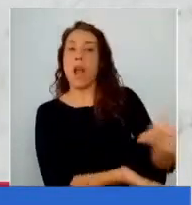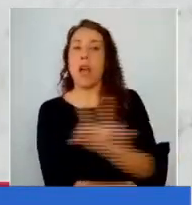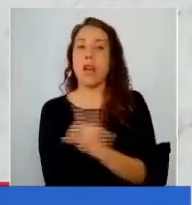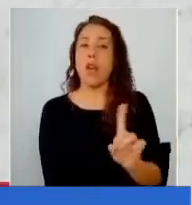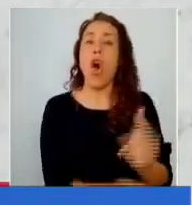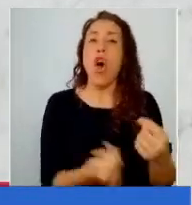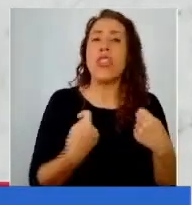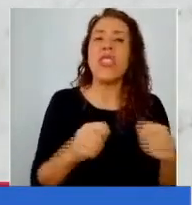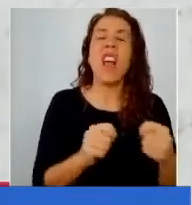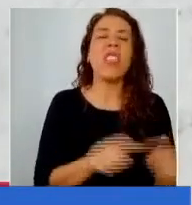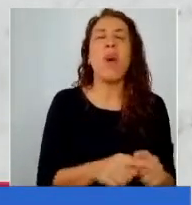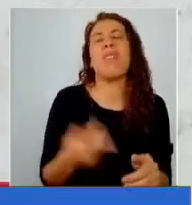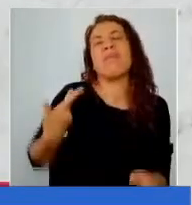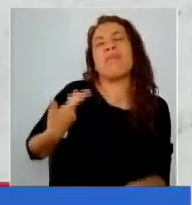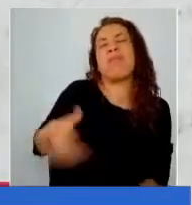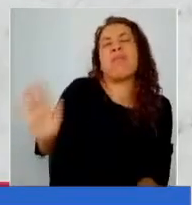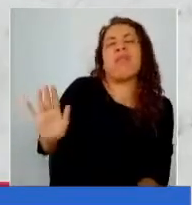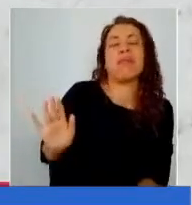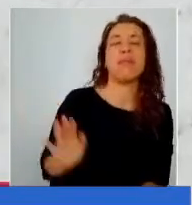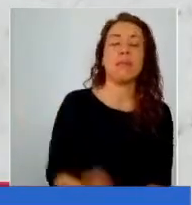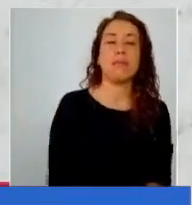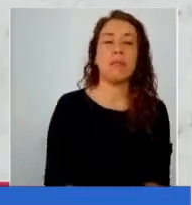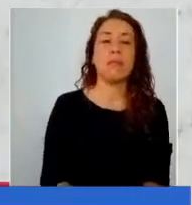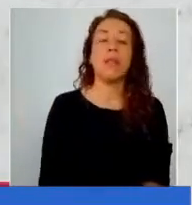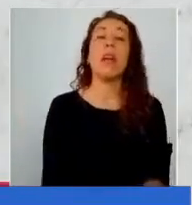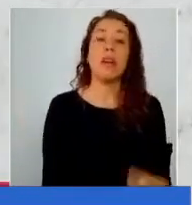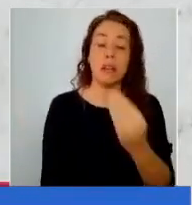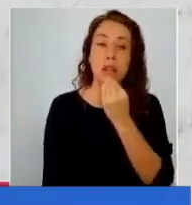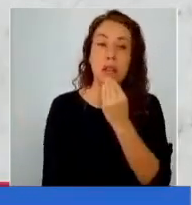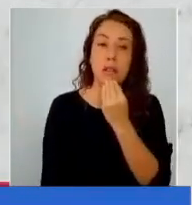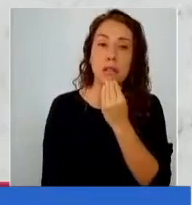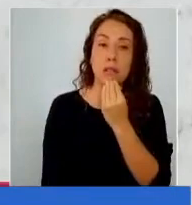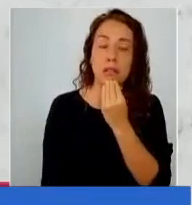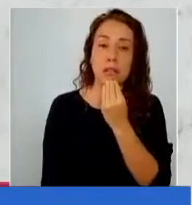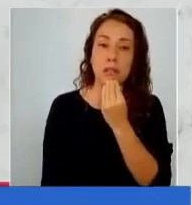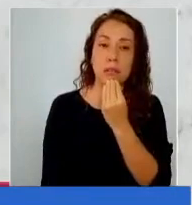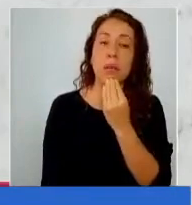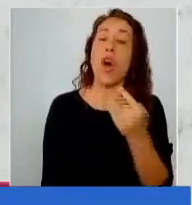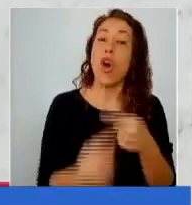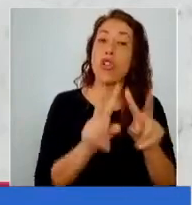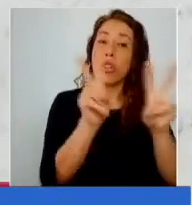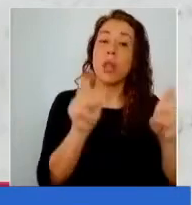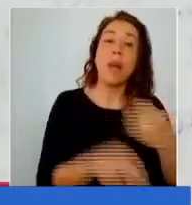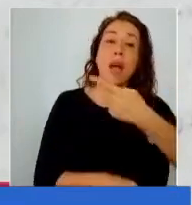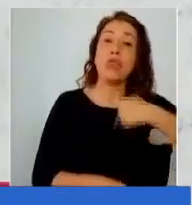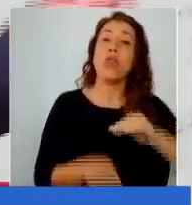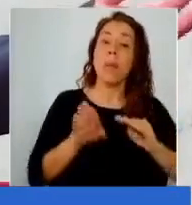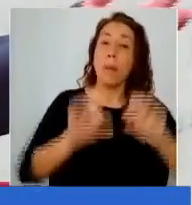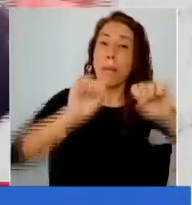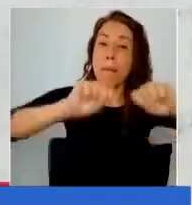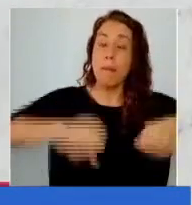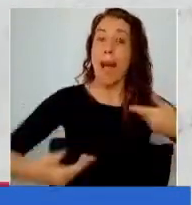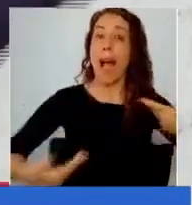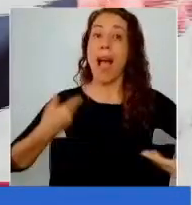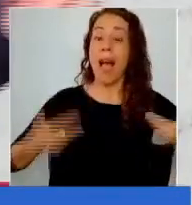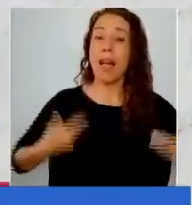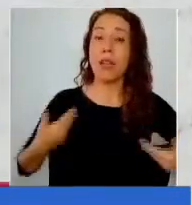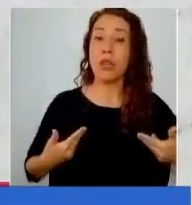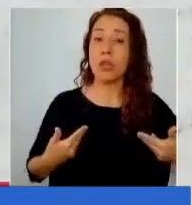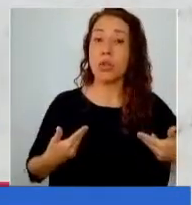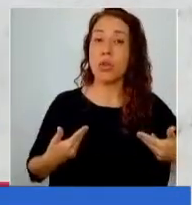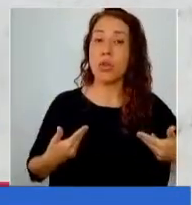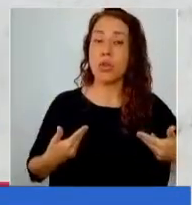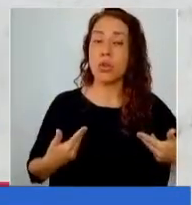indiferencia también en un ámbito muy distinto apoyamos y aprobamos con entusiasmo porque en el